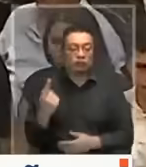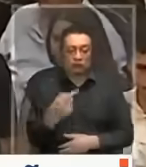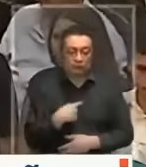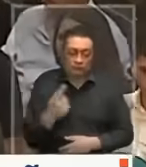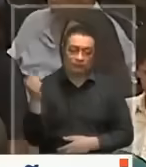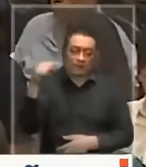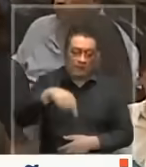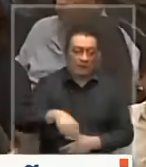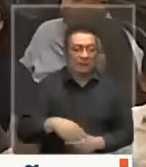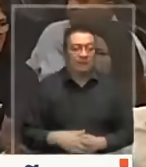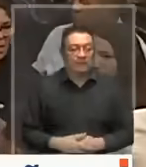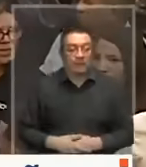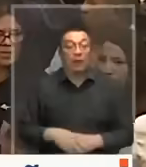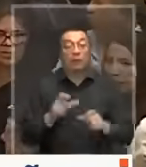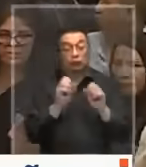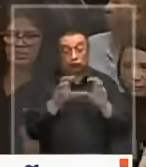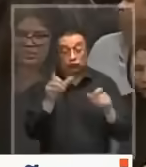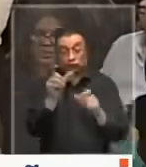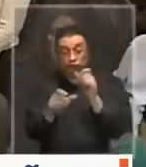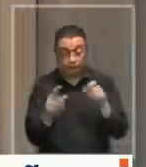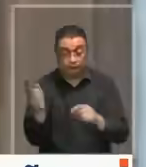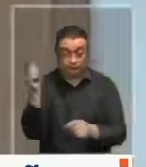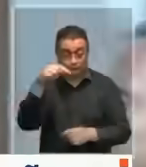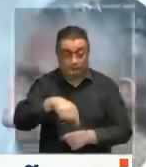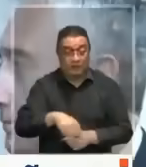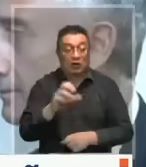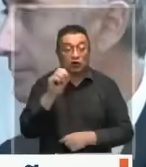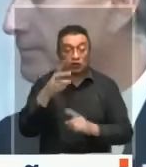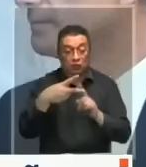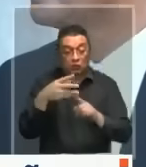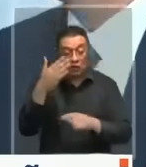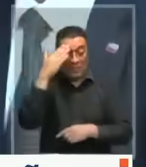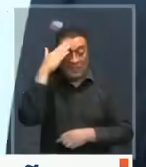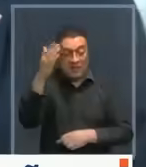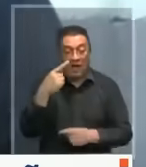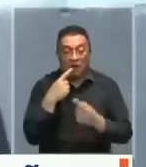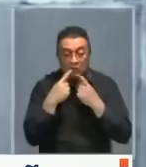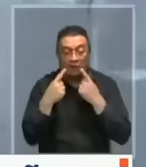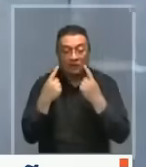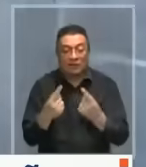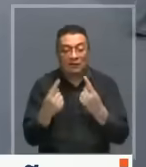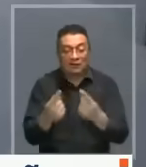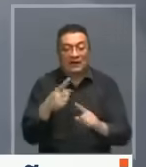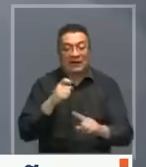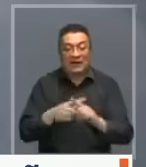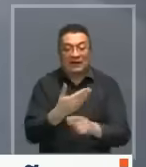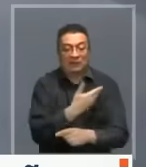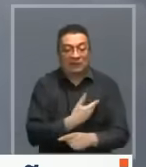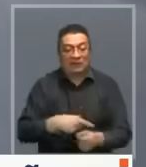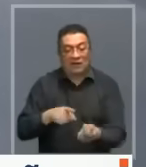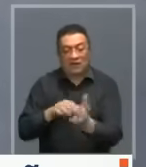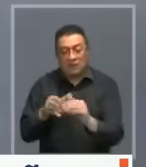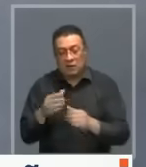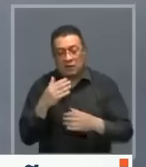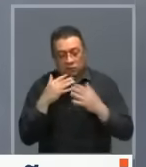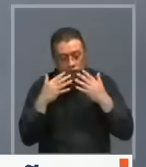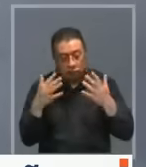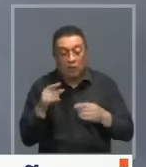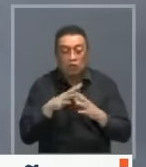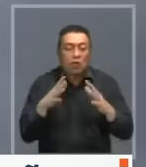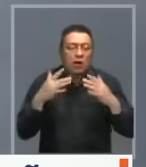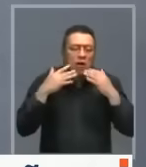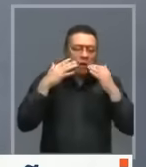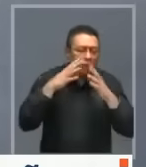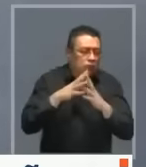Un sinfín de asistentes en este segundo día de velorio que la familia del expresidente destacó. Muy, muy emocionante y yo creo que ha